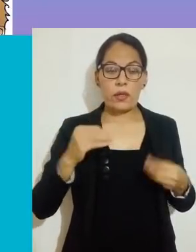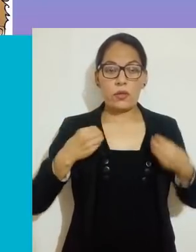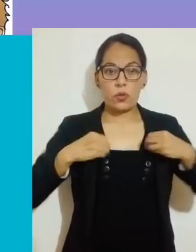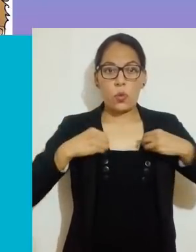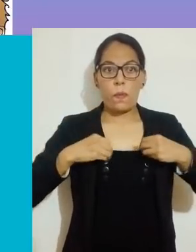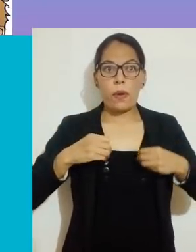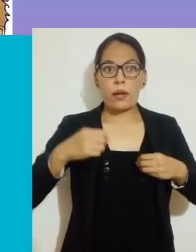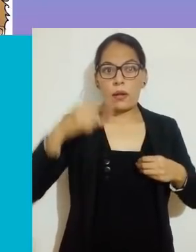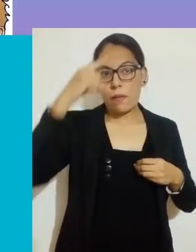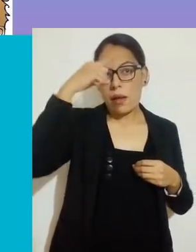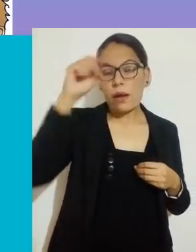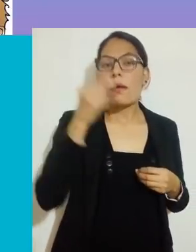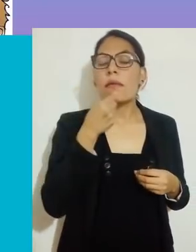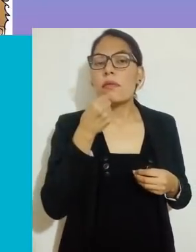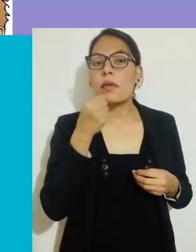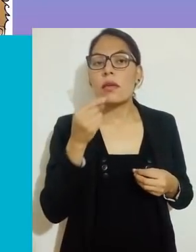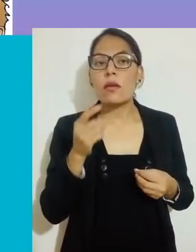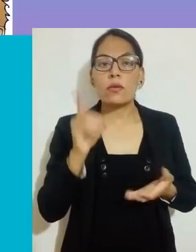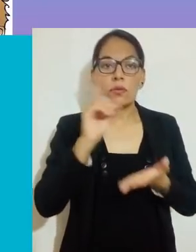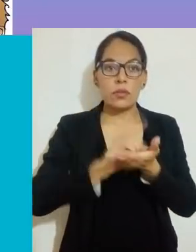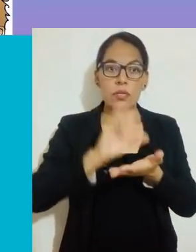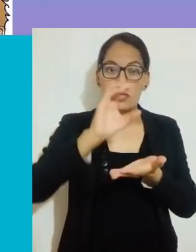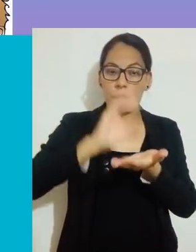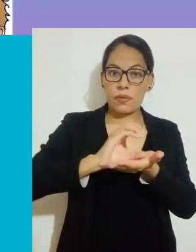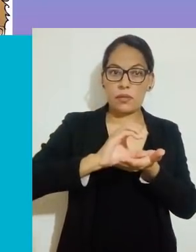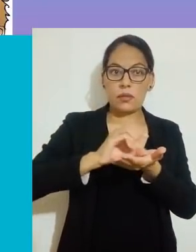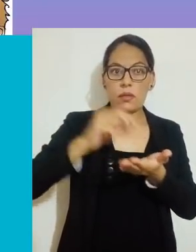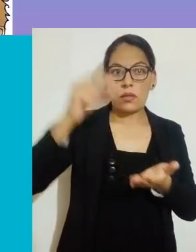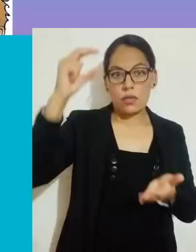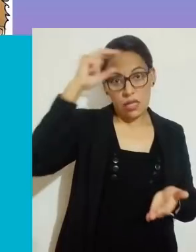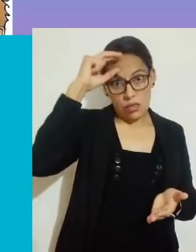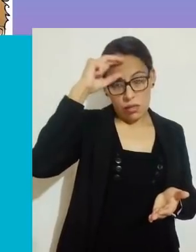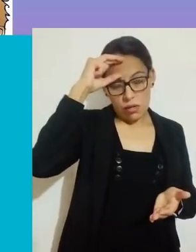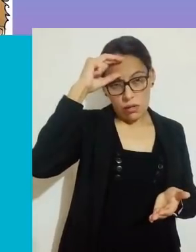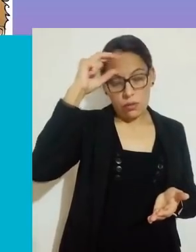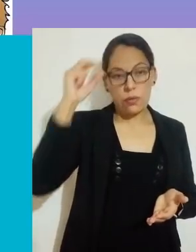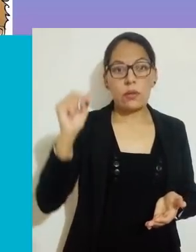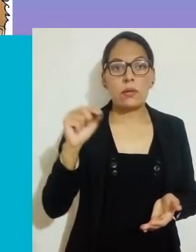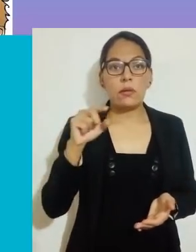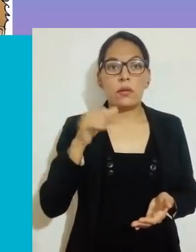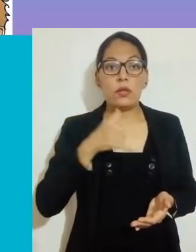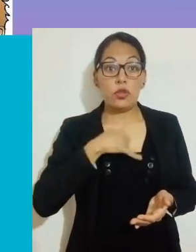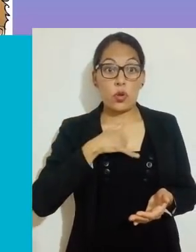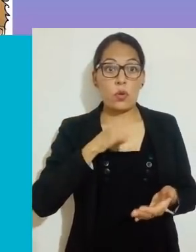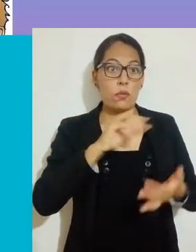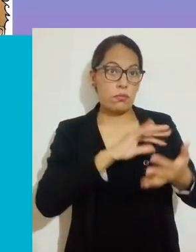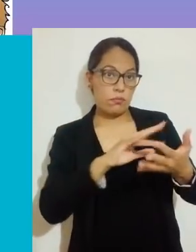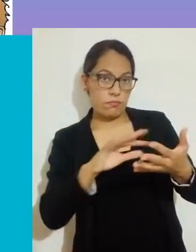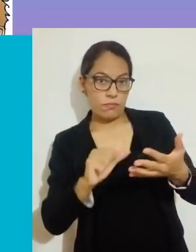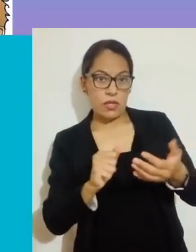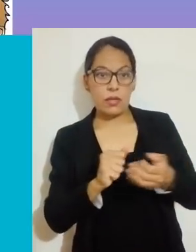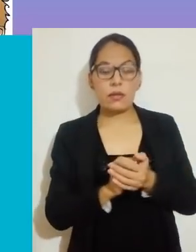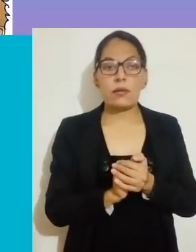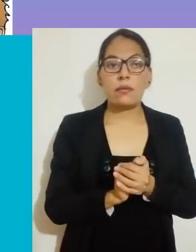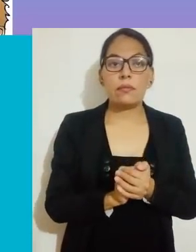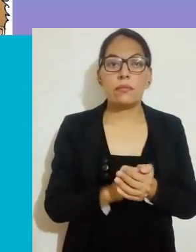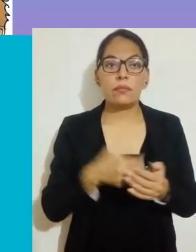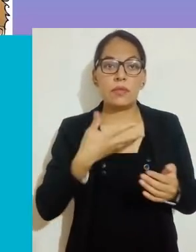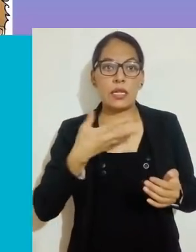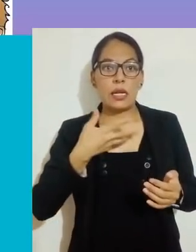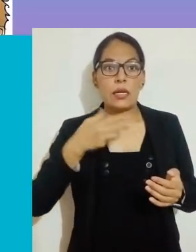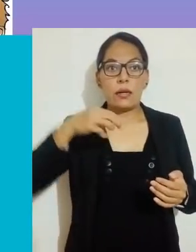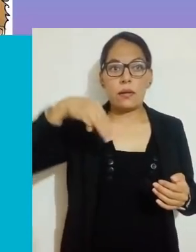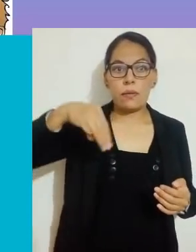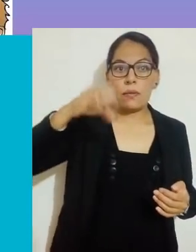que presentan déficit intelectual. Además de la app Yo También Leo, que está